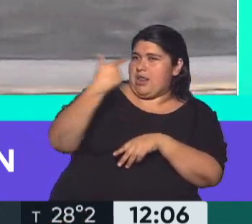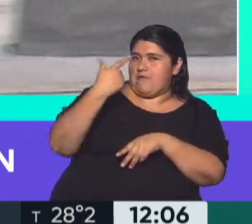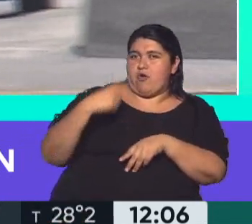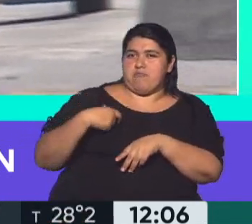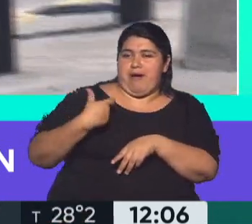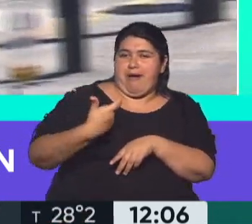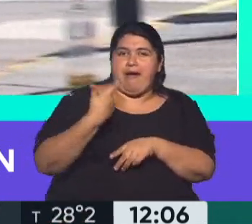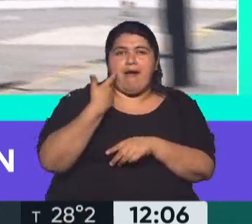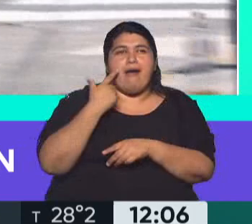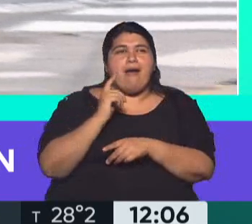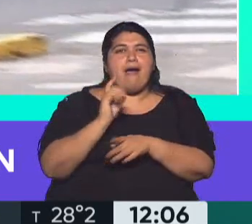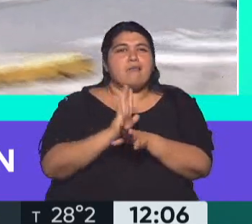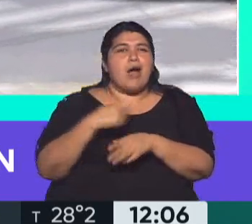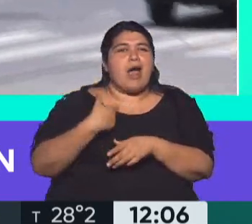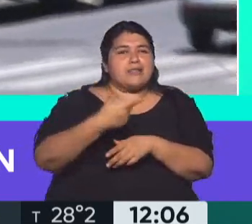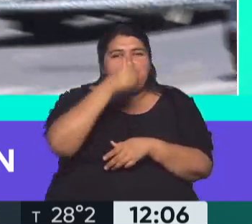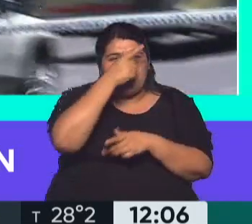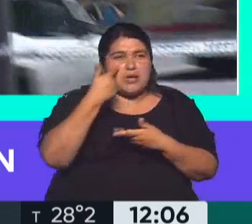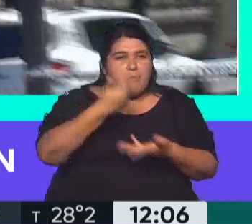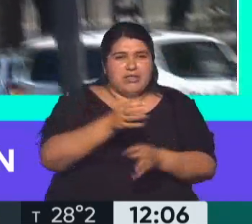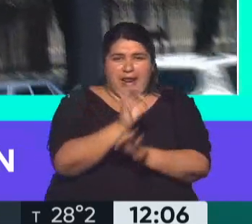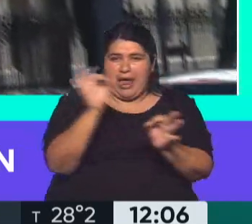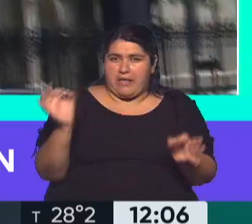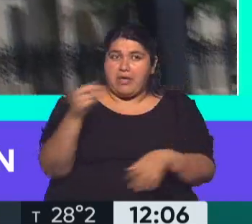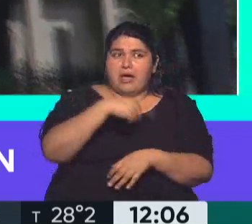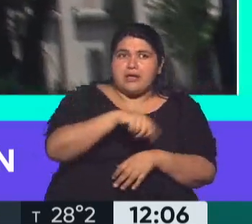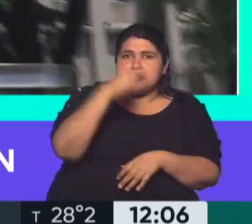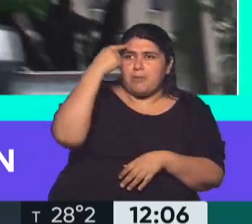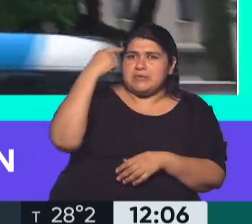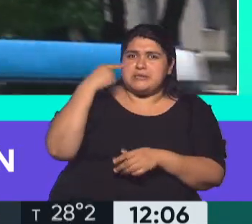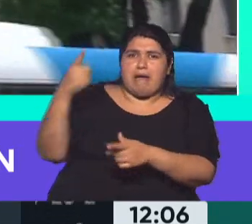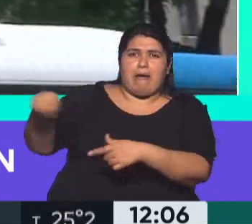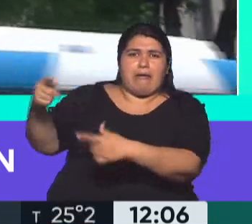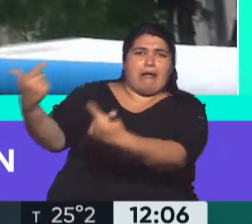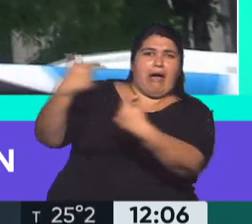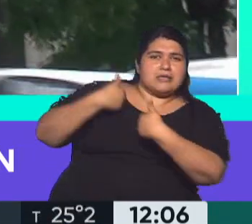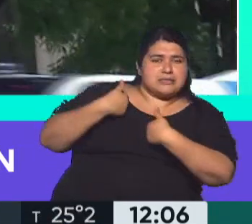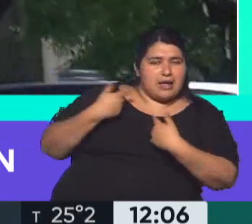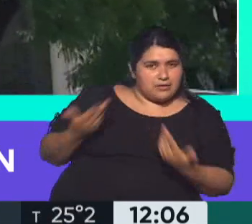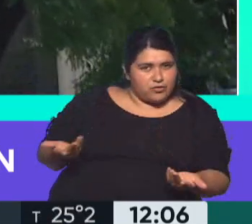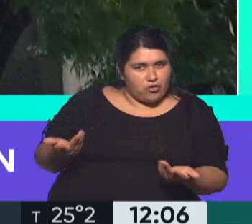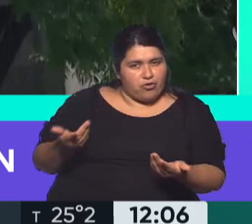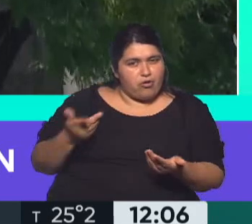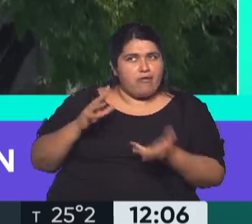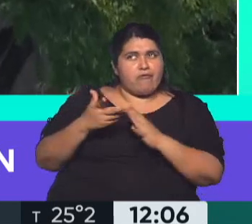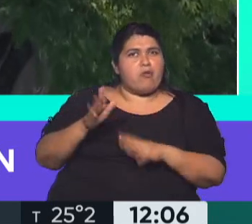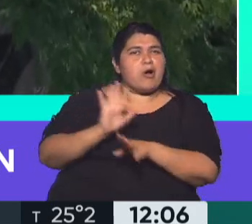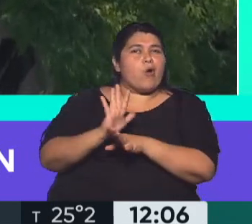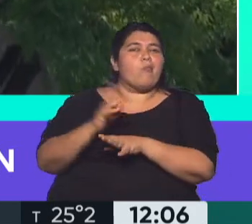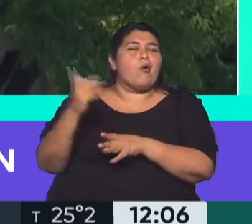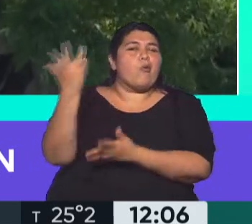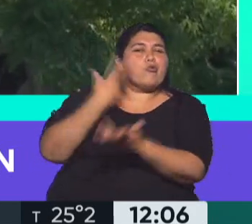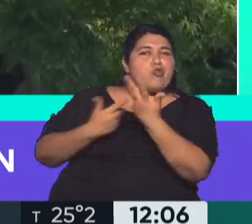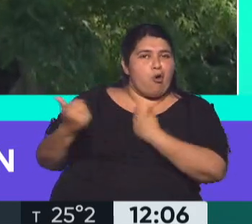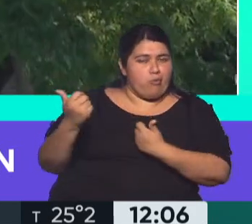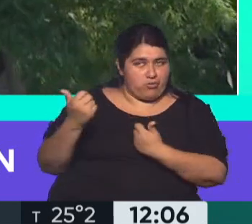les gritaron y ellos creyendo que estaban siendo asaltados, que estaban siendo víctimas de un robo piraña. Luego